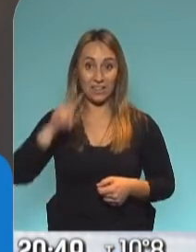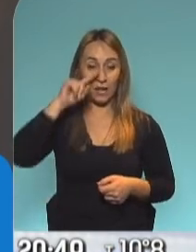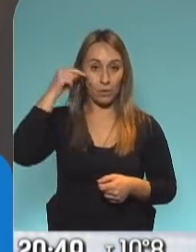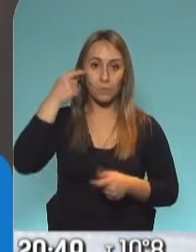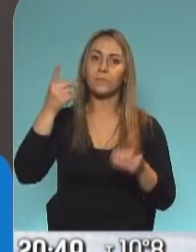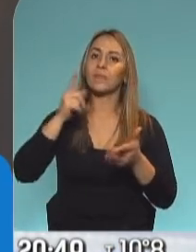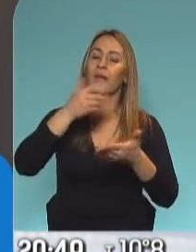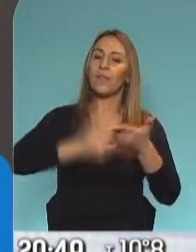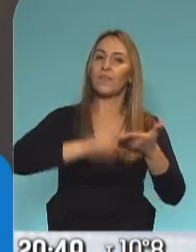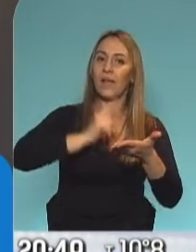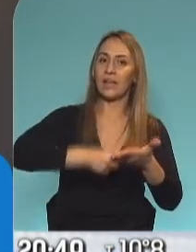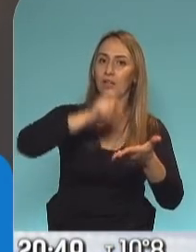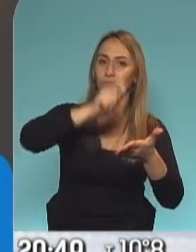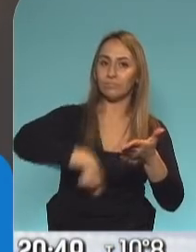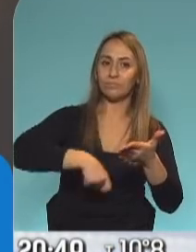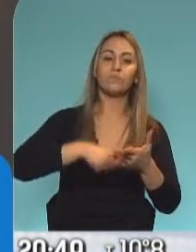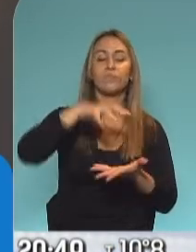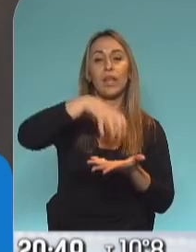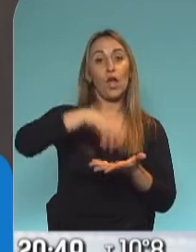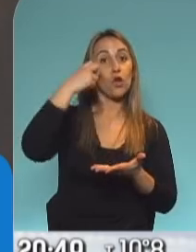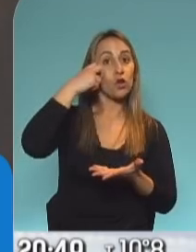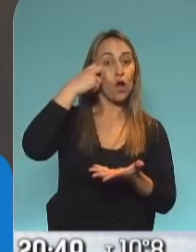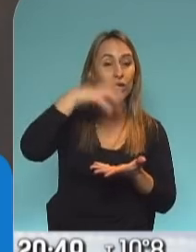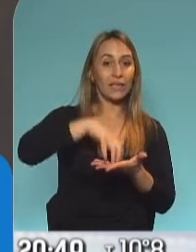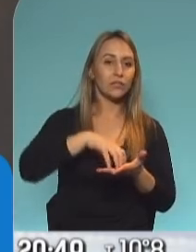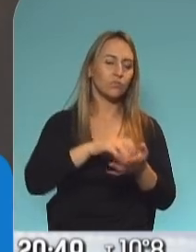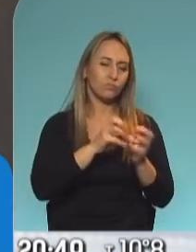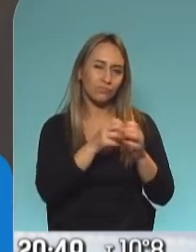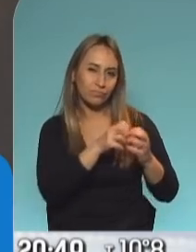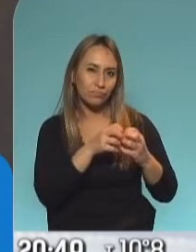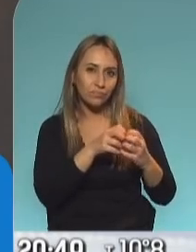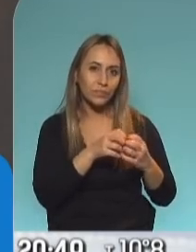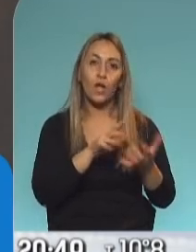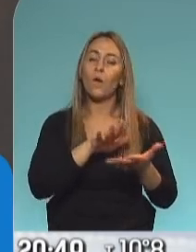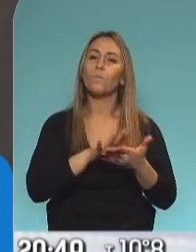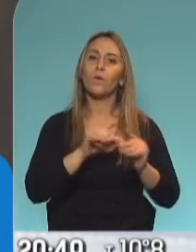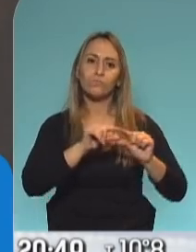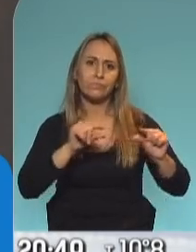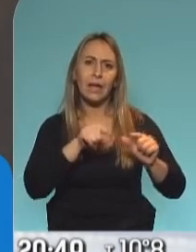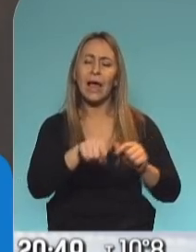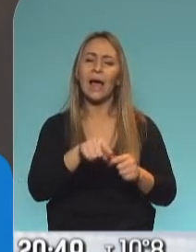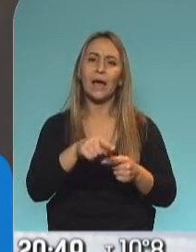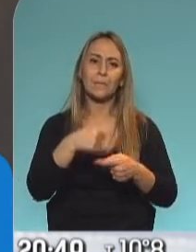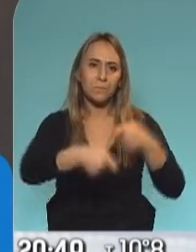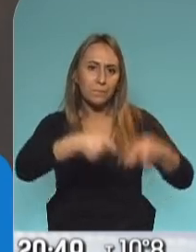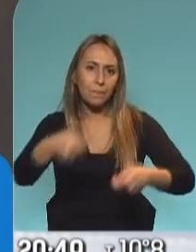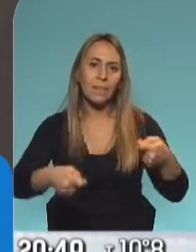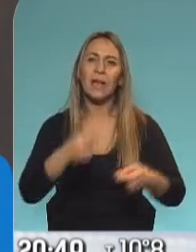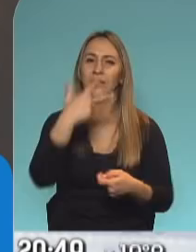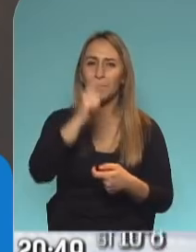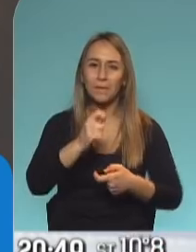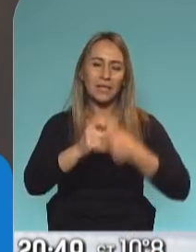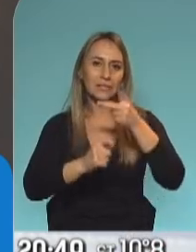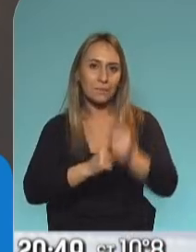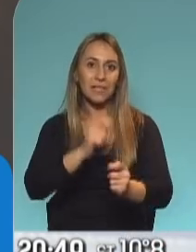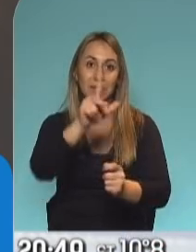estamos discutiendo en el Congreso una nueva fórmula de movilidad, cada 3 meses se aumenta a los jubilados, a las jubiladas, a los